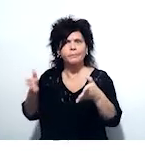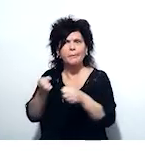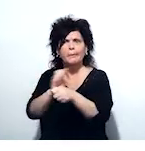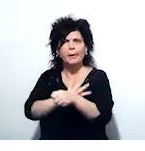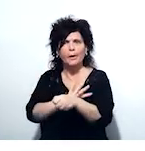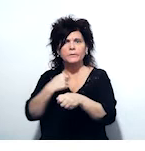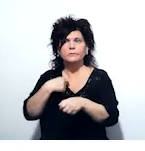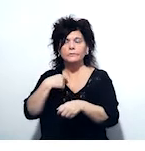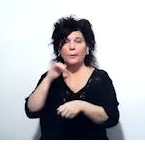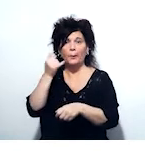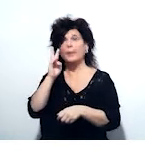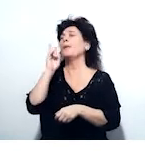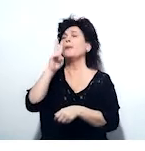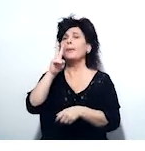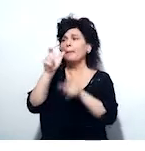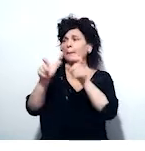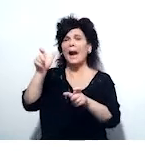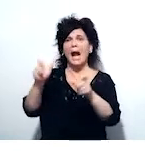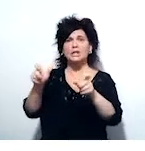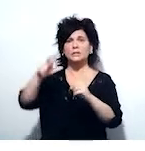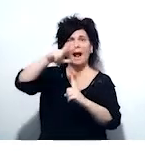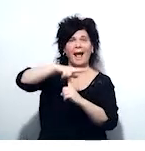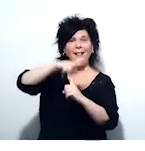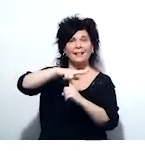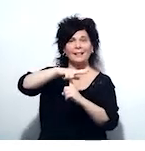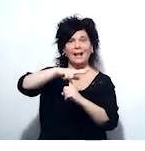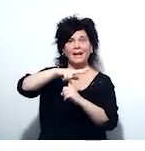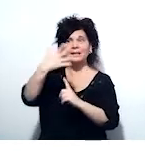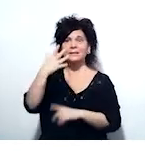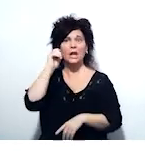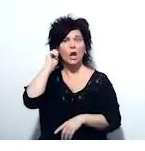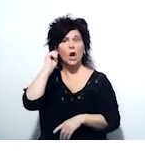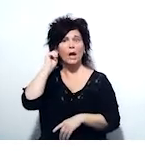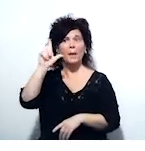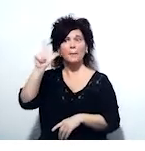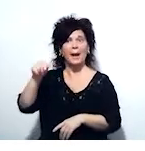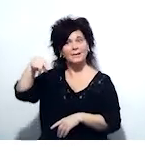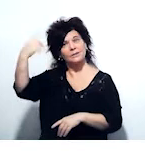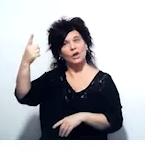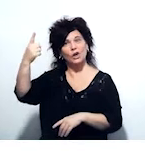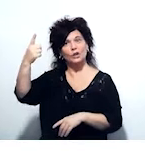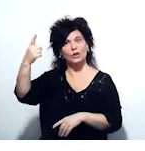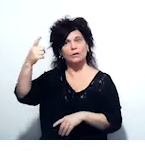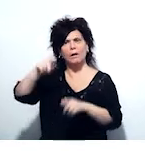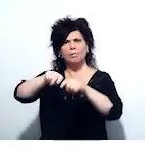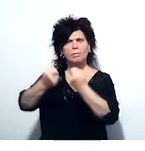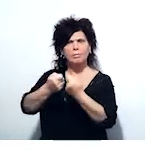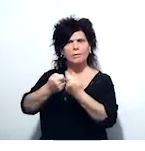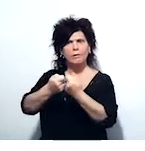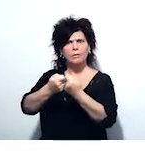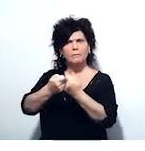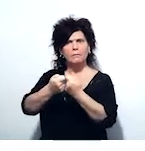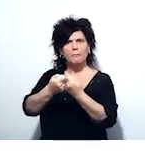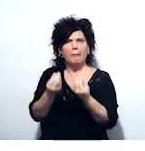Yo he visto videos de gente que rompe antenas de 5G en otros países porque creen que el